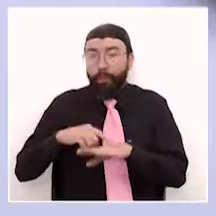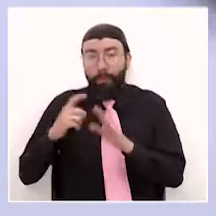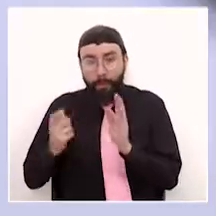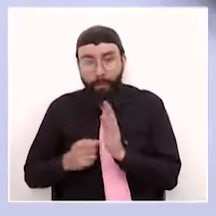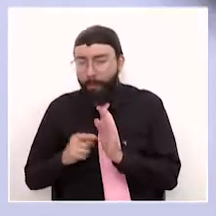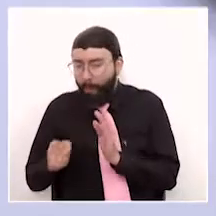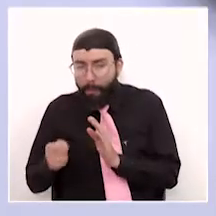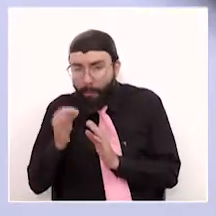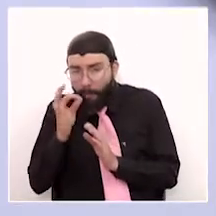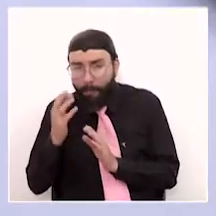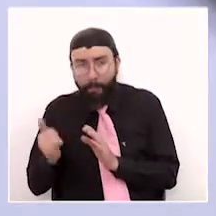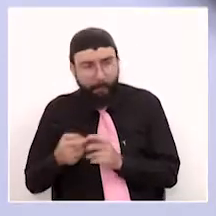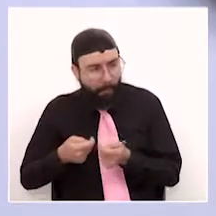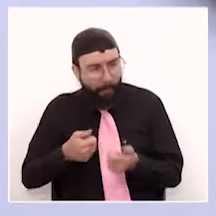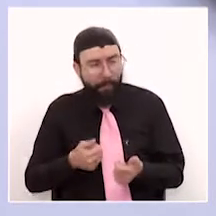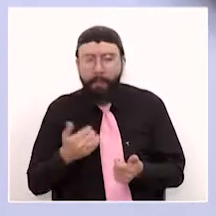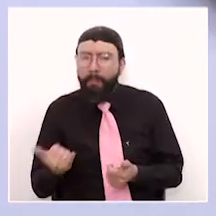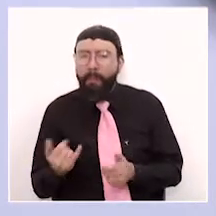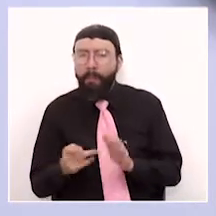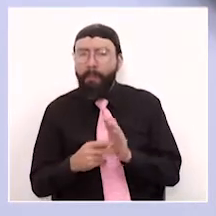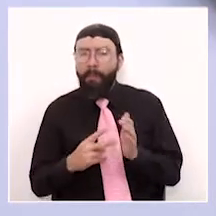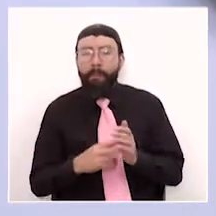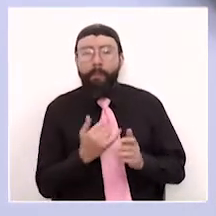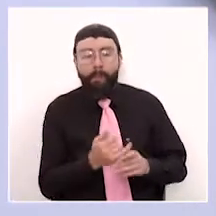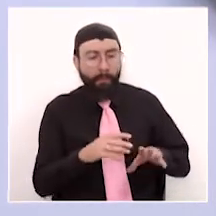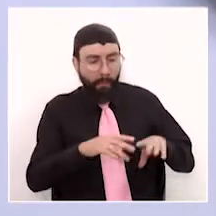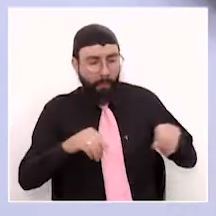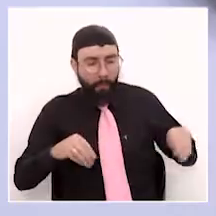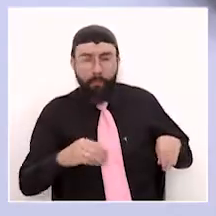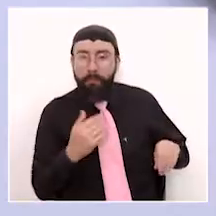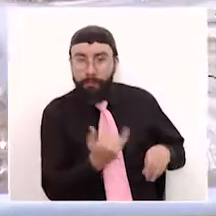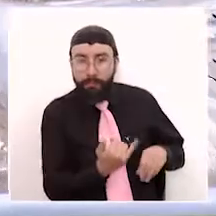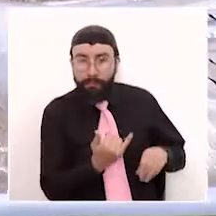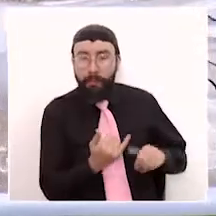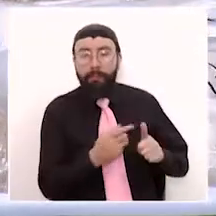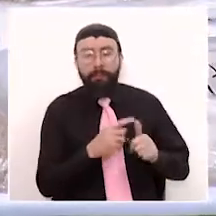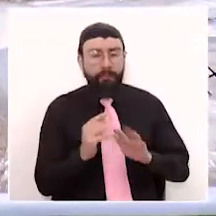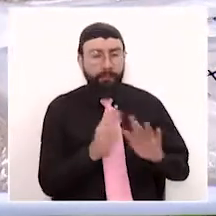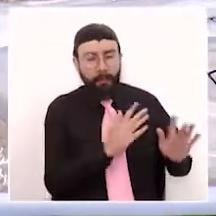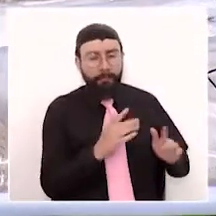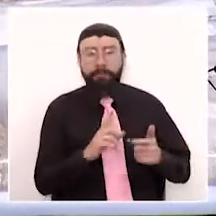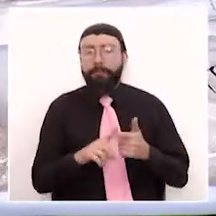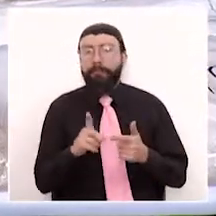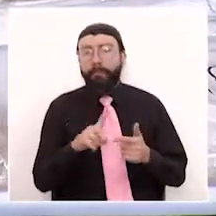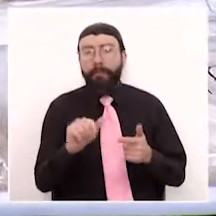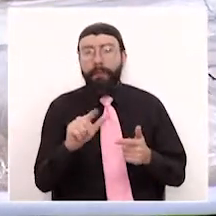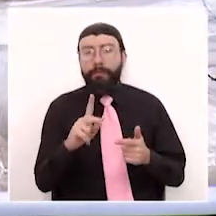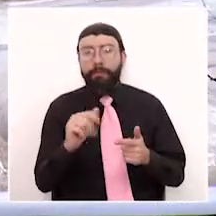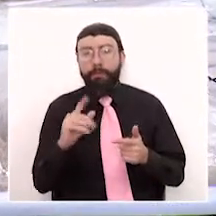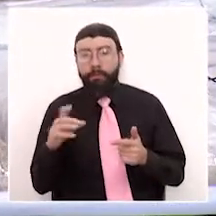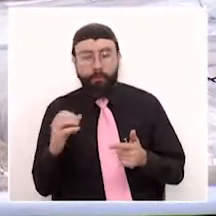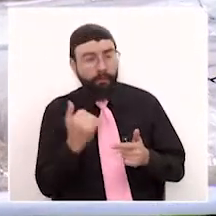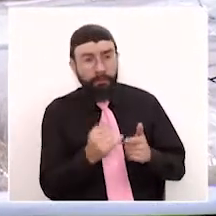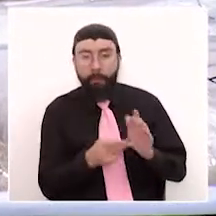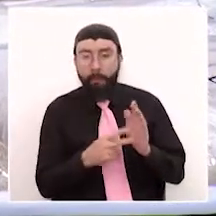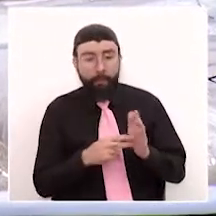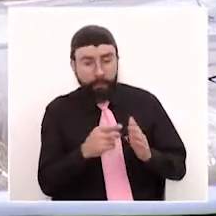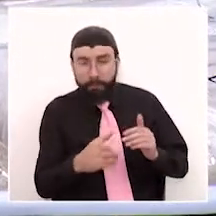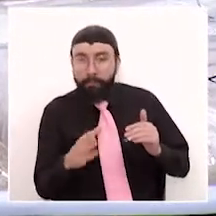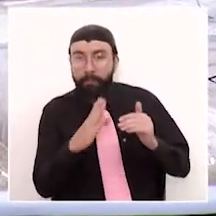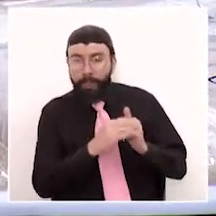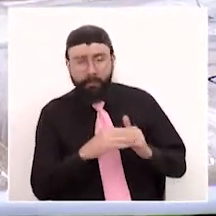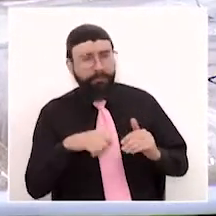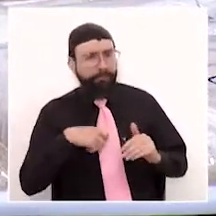grano, o sea que tiene esta harina que se compone de germen de trigo y salvado de trigo, o sea que estamos consumiendo un pan que tiene todos